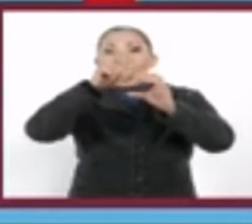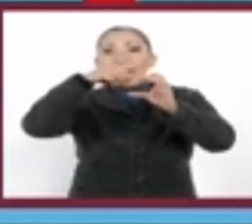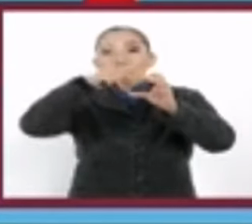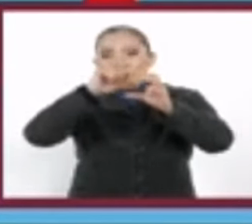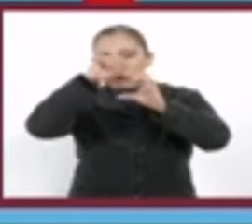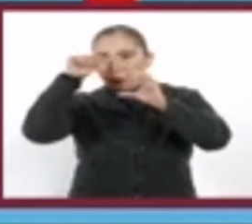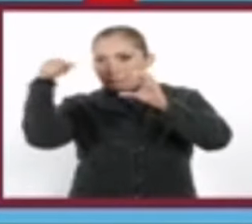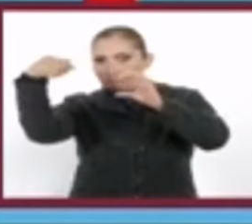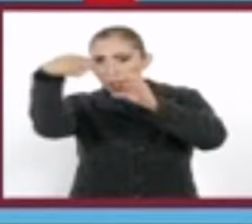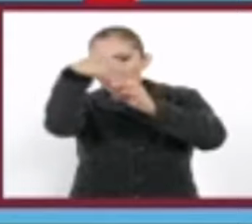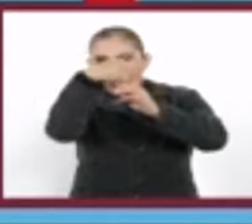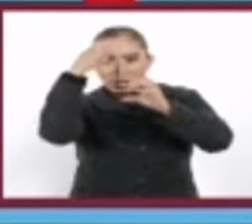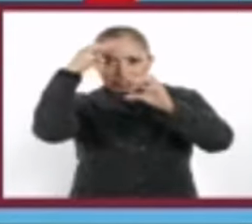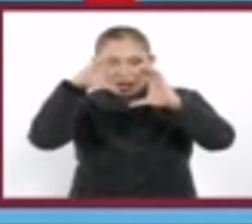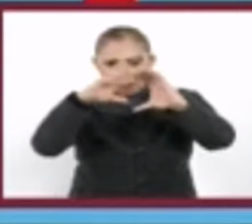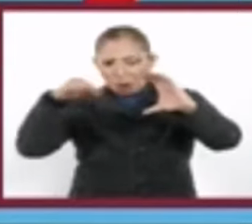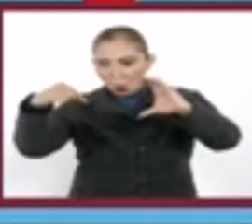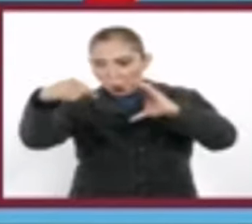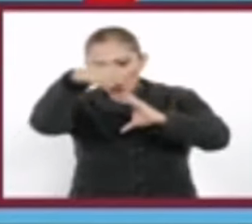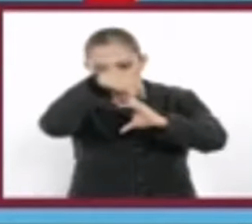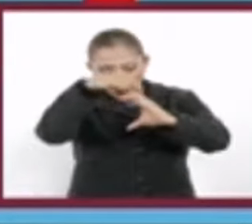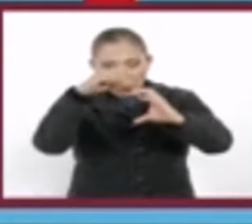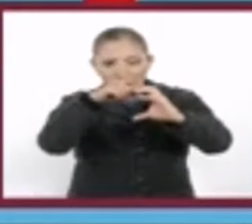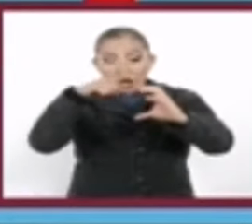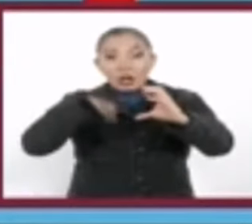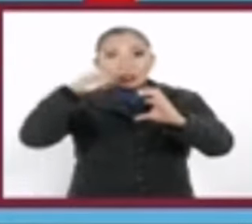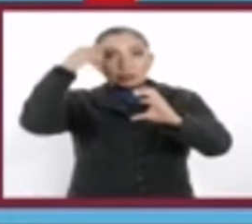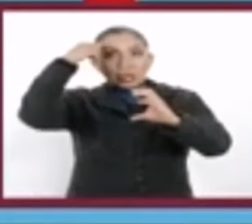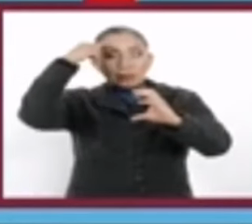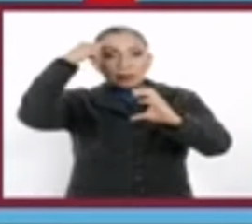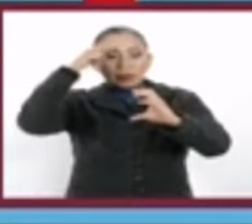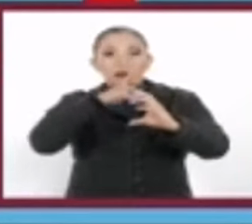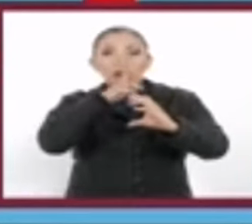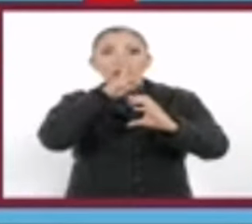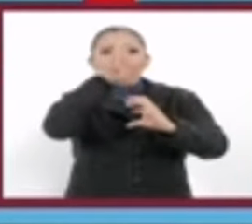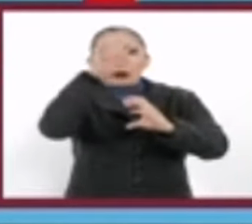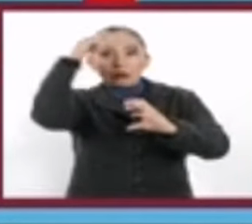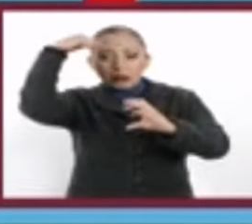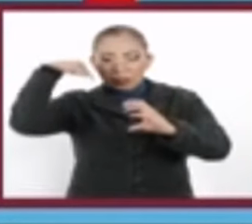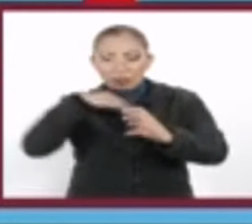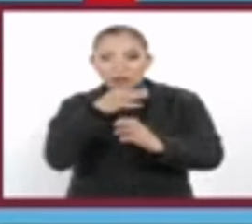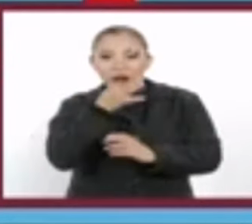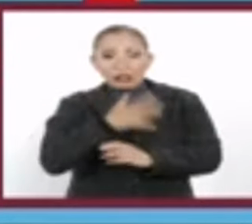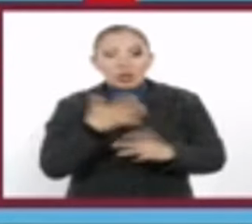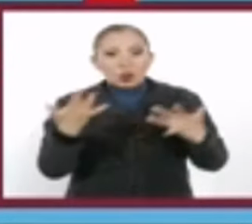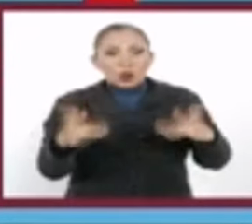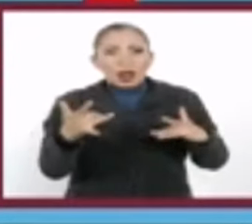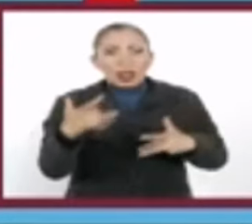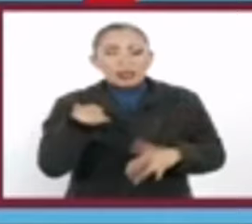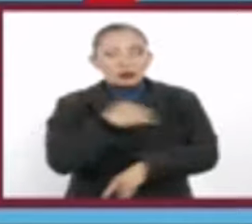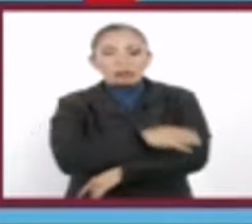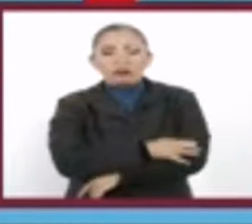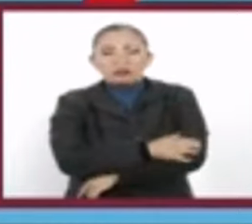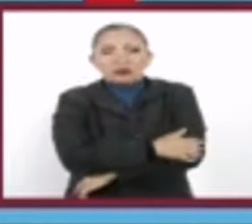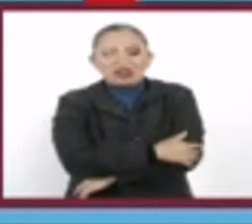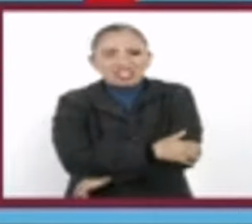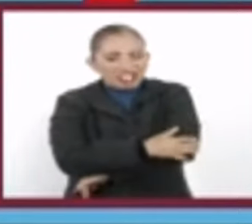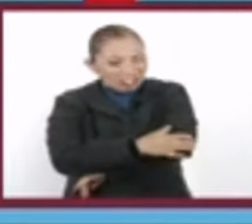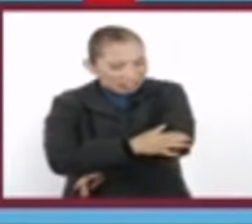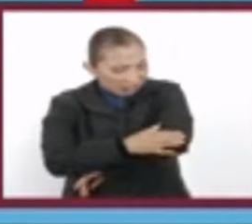tálamo y otras regiones del cerebro. Entonces, el cerebro responde al estímulo provocando dolor en la parte